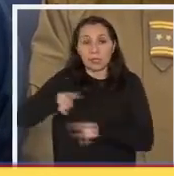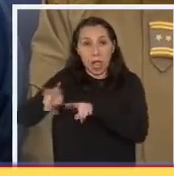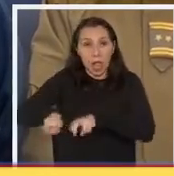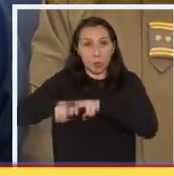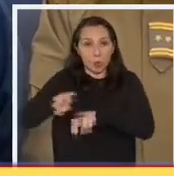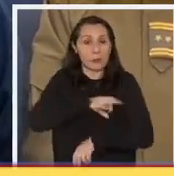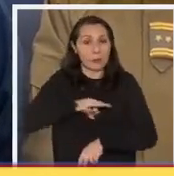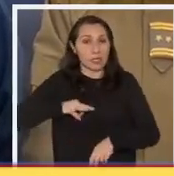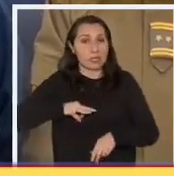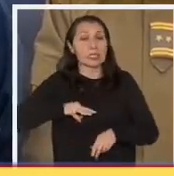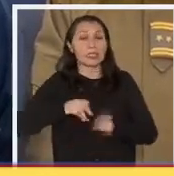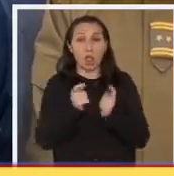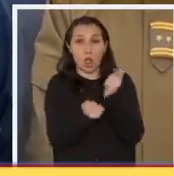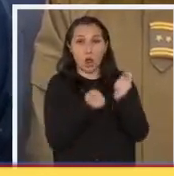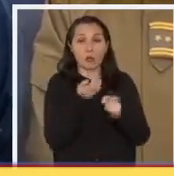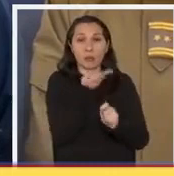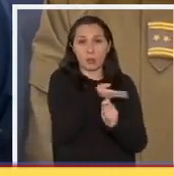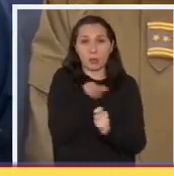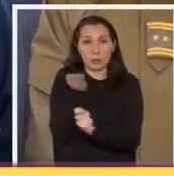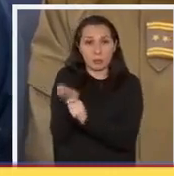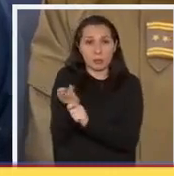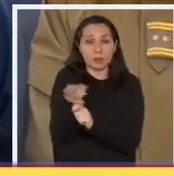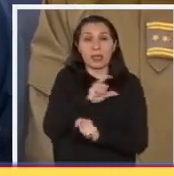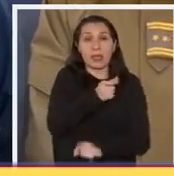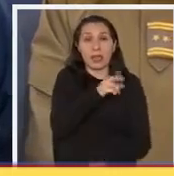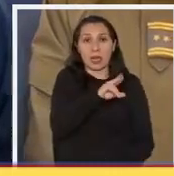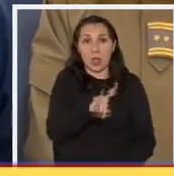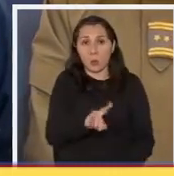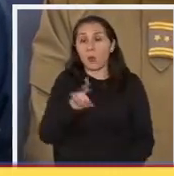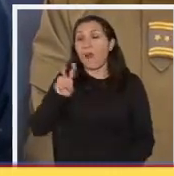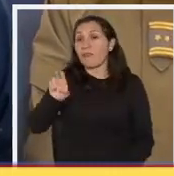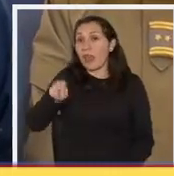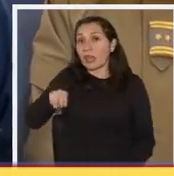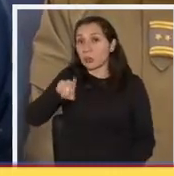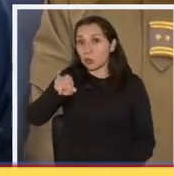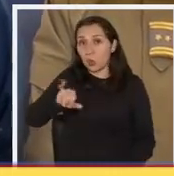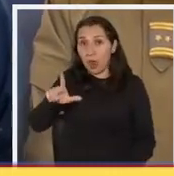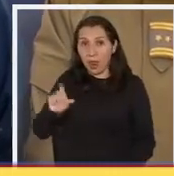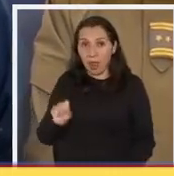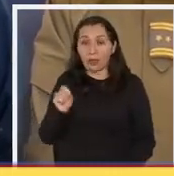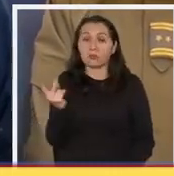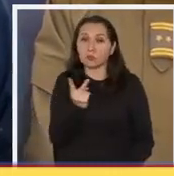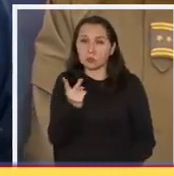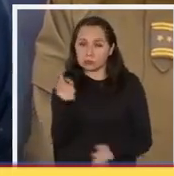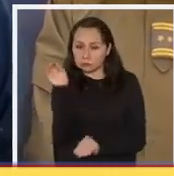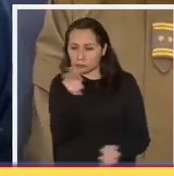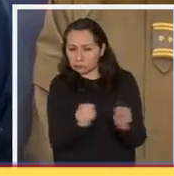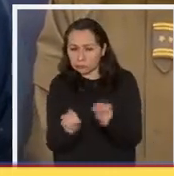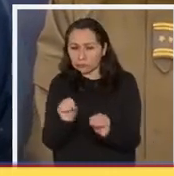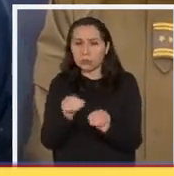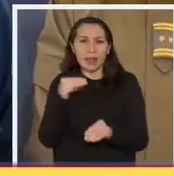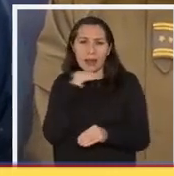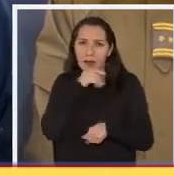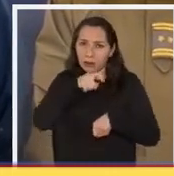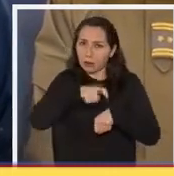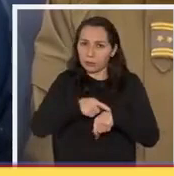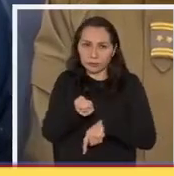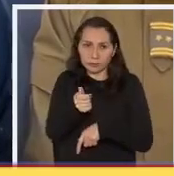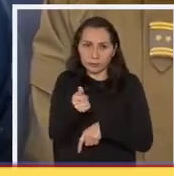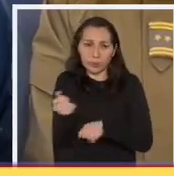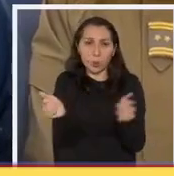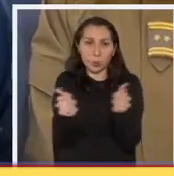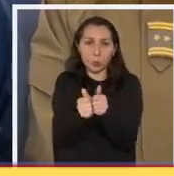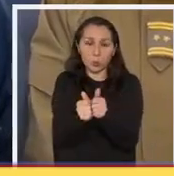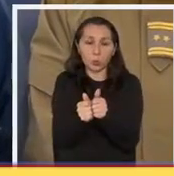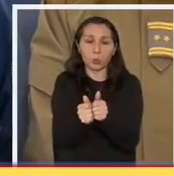de Economía, Nicolás Grau, y el ministro Valenzuela, que diseñen a la brevedad, en